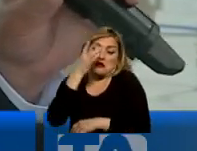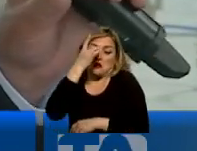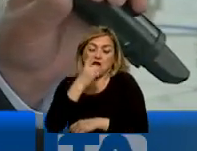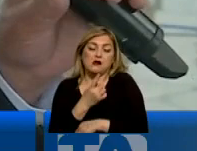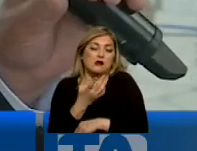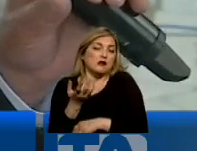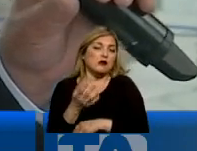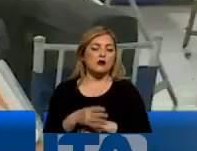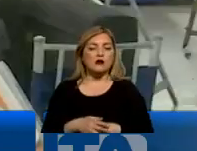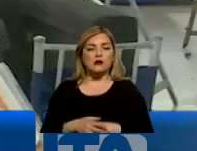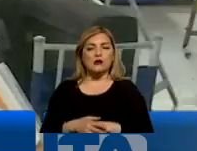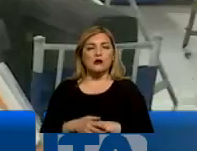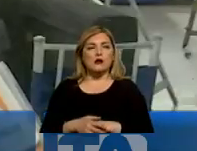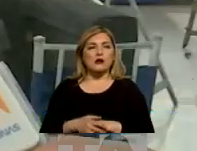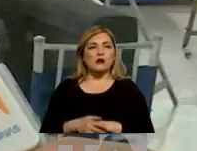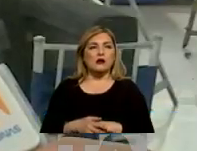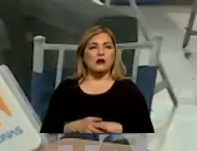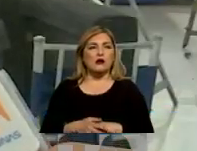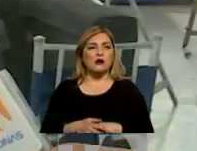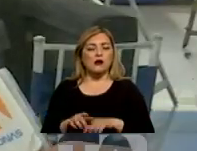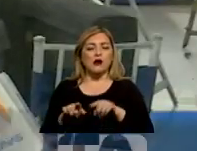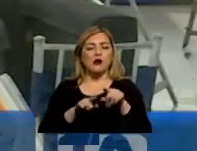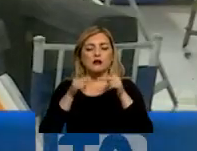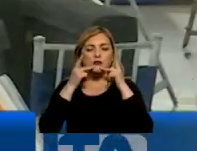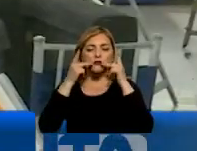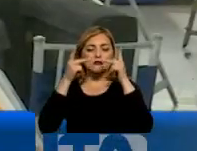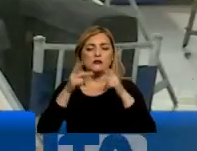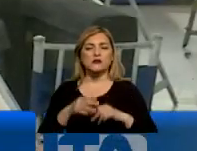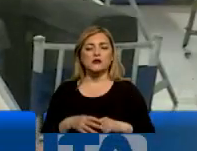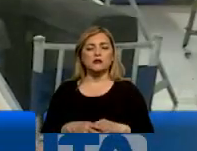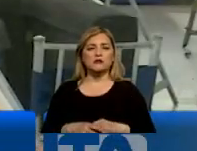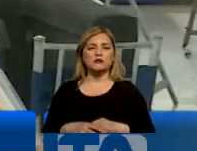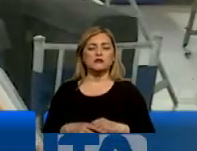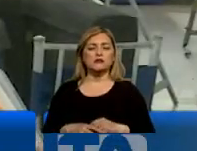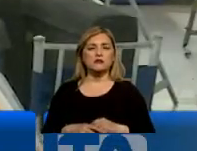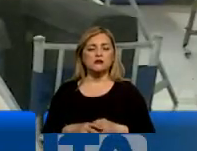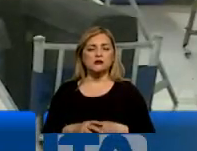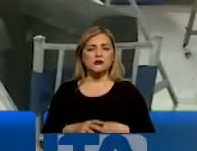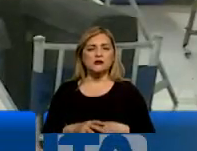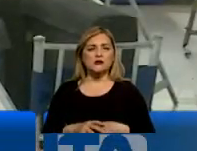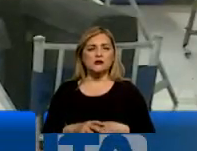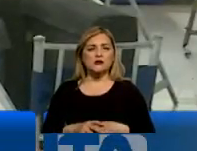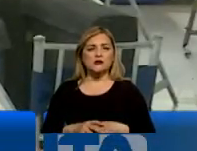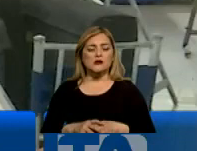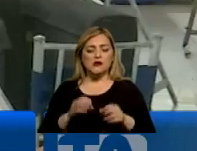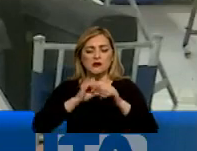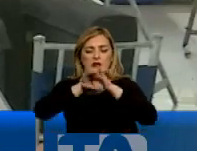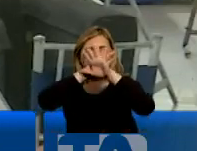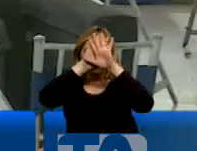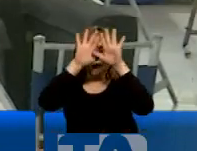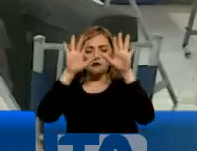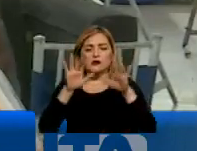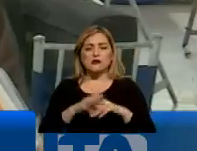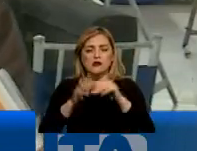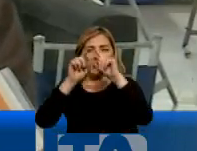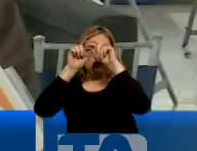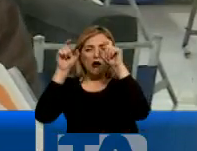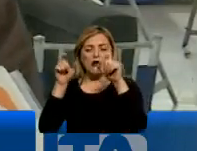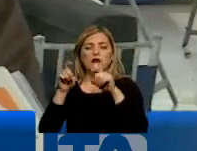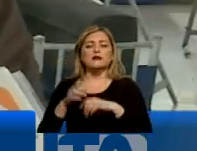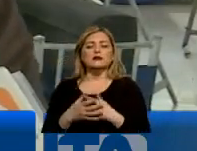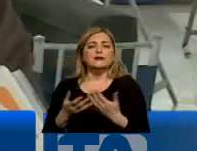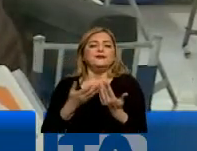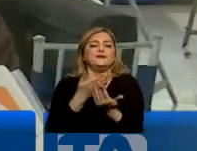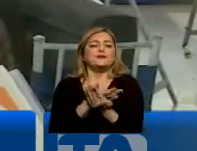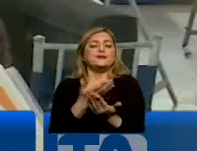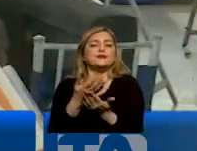decidido, es decir, ¿no es cierto? Tiene que haber un concurso público. Es decir, esto tiene que ser con absoluta claridad. ¿Qué le ofrece la empresa A, B o